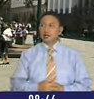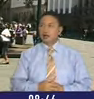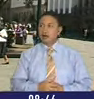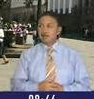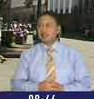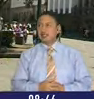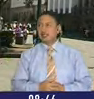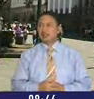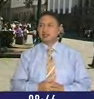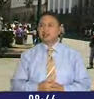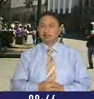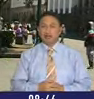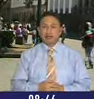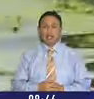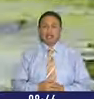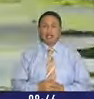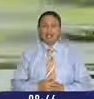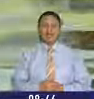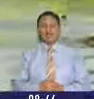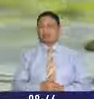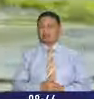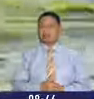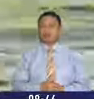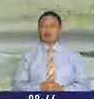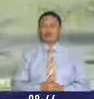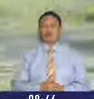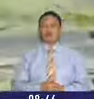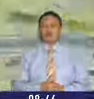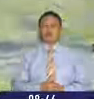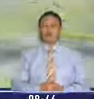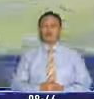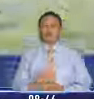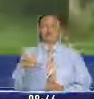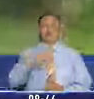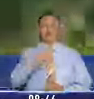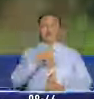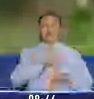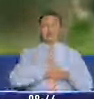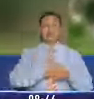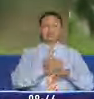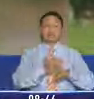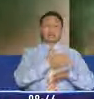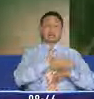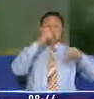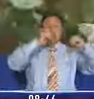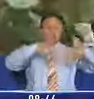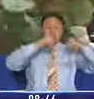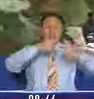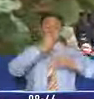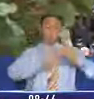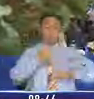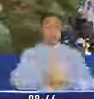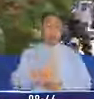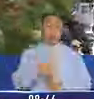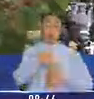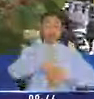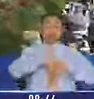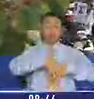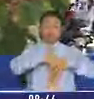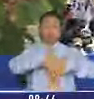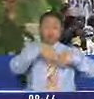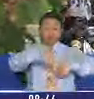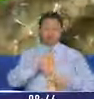Históricamente, Ecuador se ha enfrentado a continuos procesos de especulación. Un par de días de lluvia o una ligera paralización de